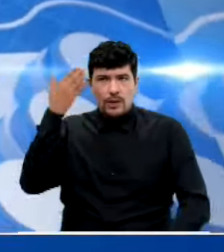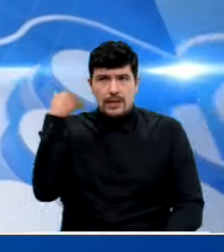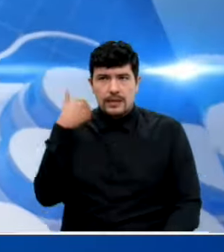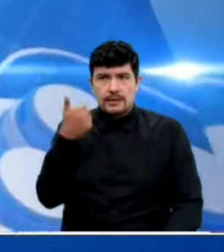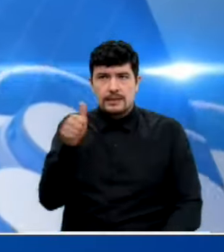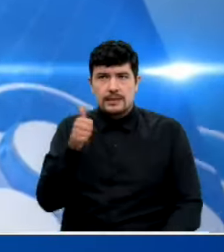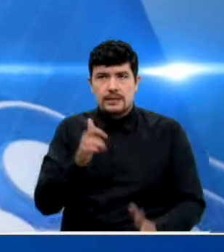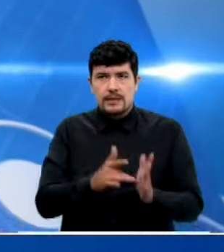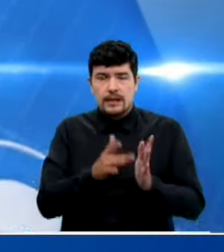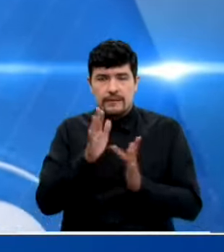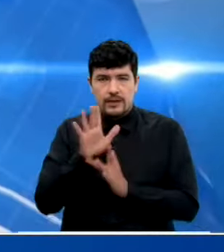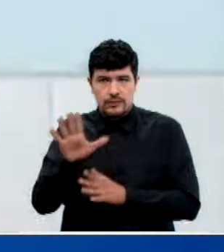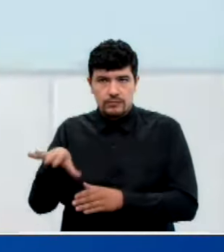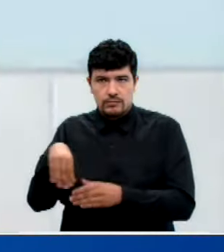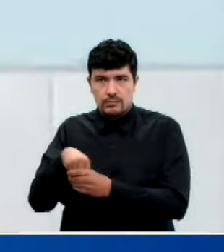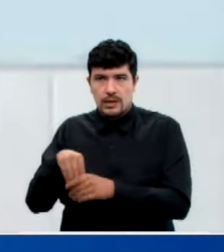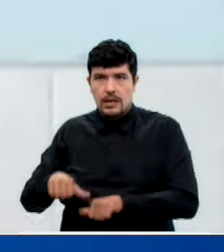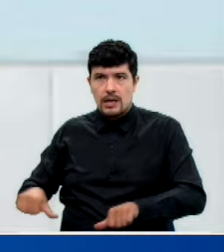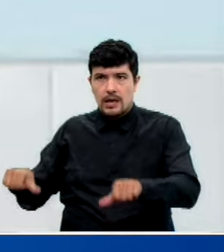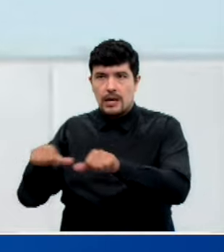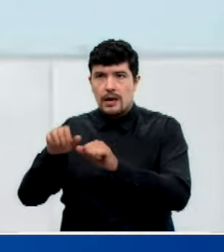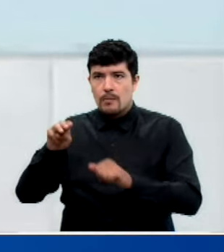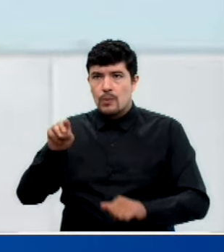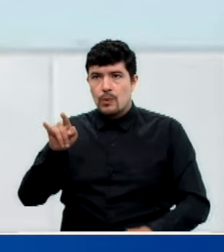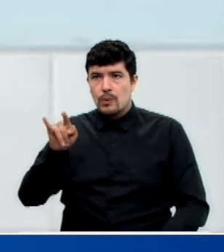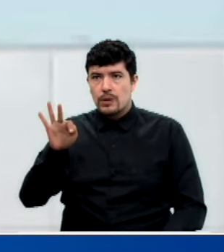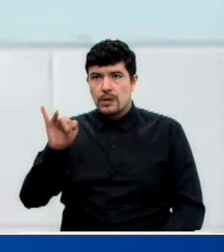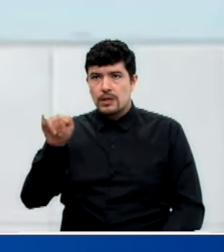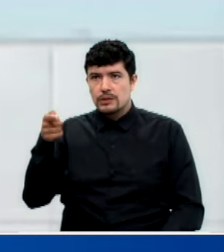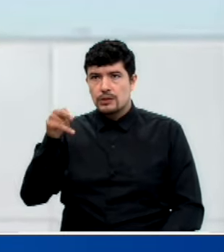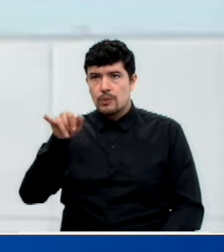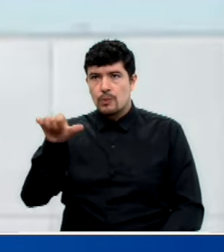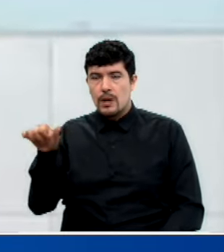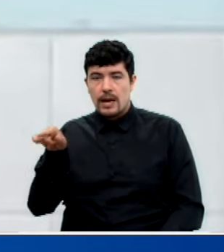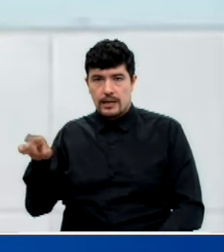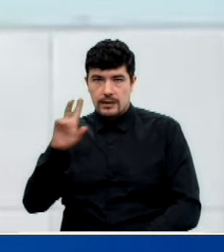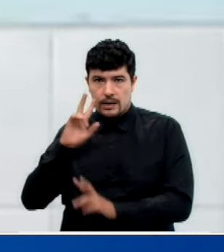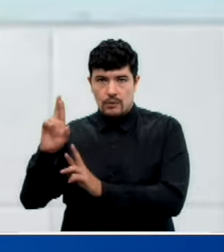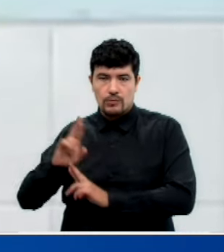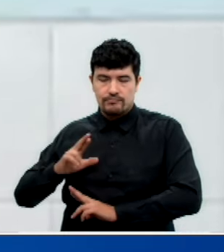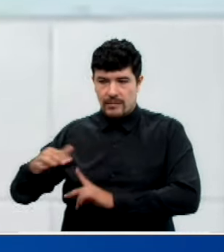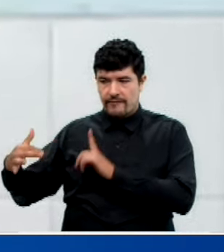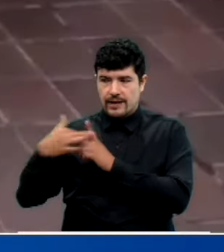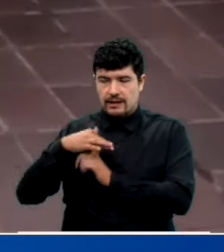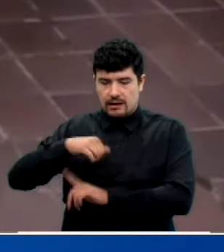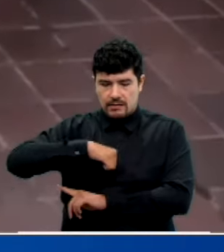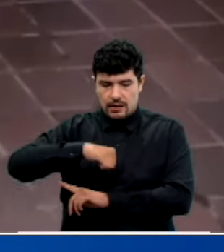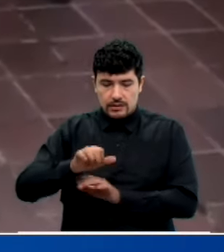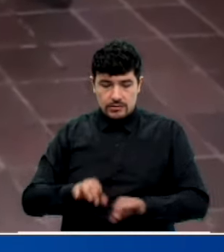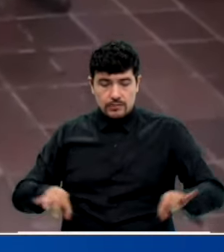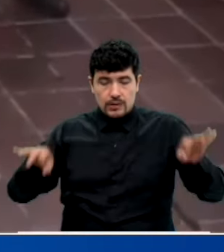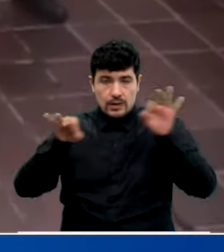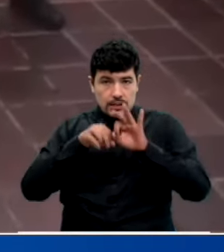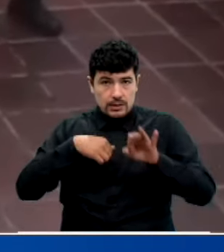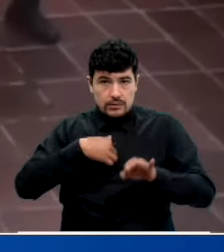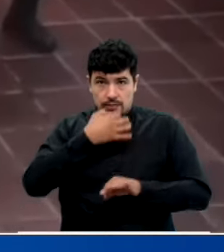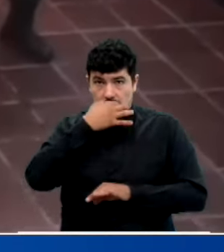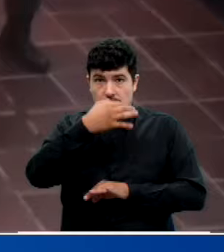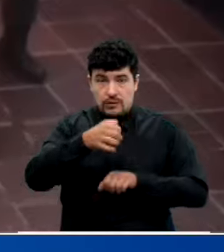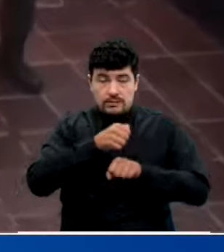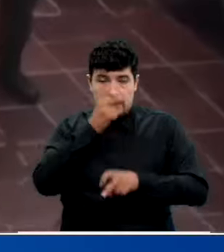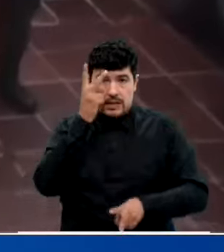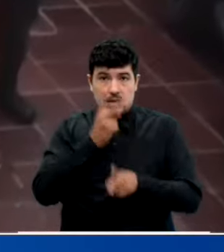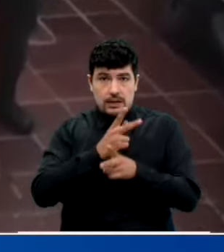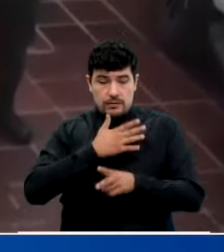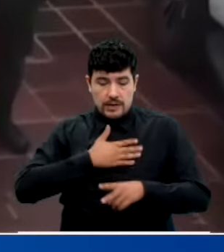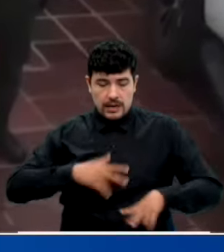el sector de Mutiscua, el ex militar denuncia violaciones a sus derechos fundamentales y expone que teme por su vida, ante lo que